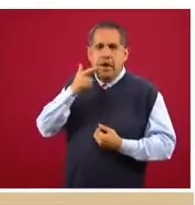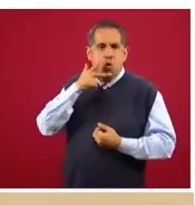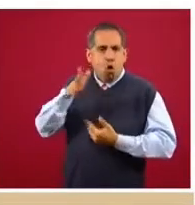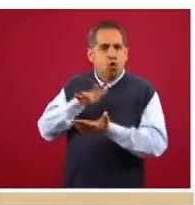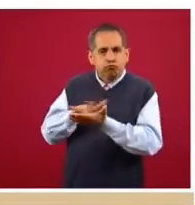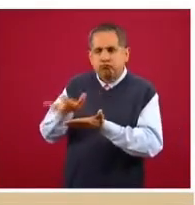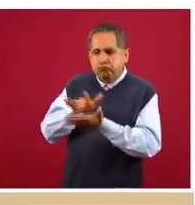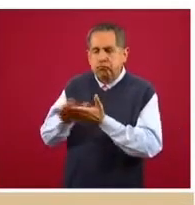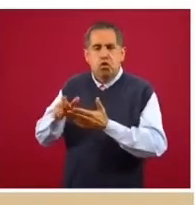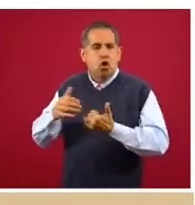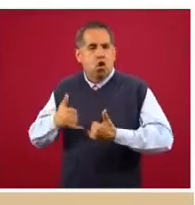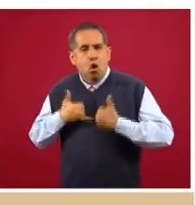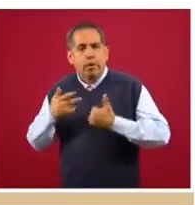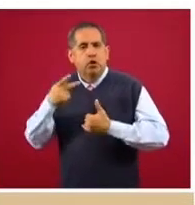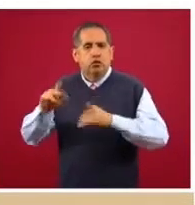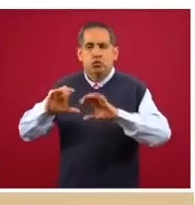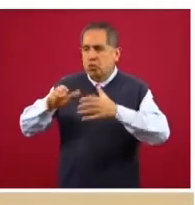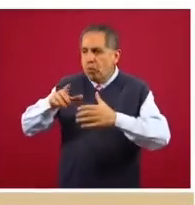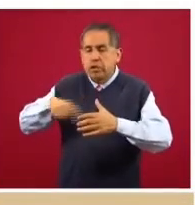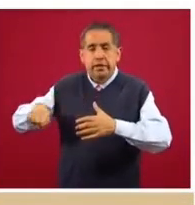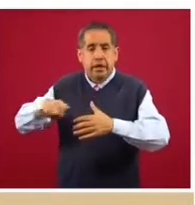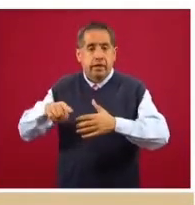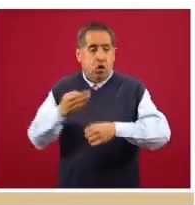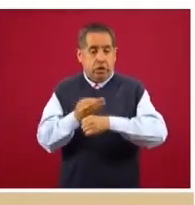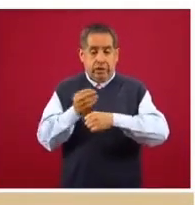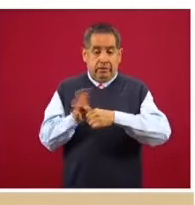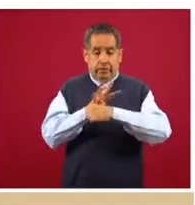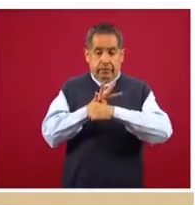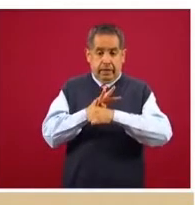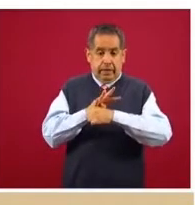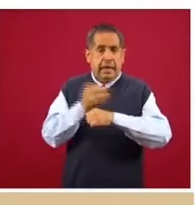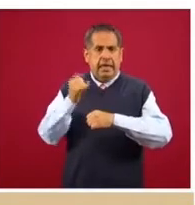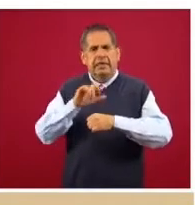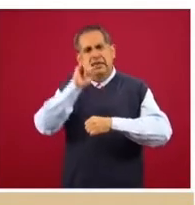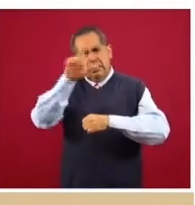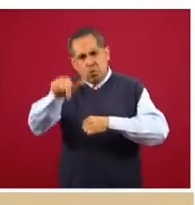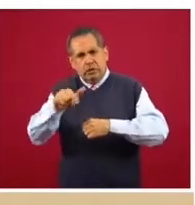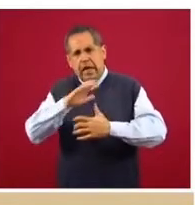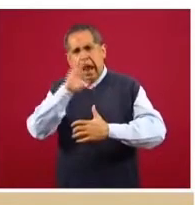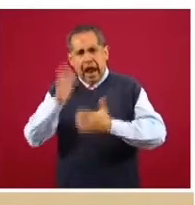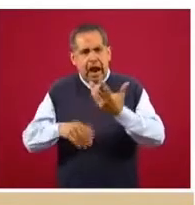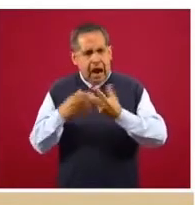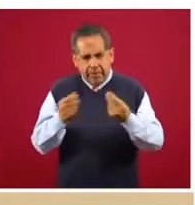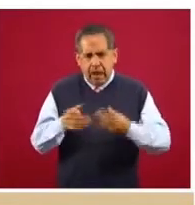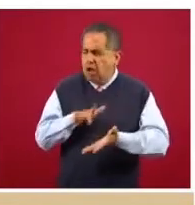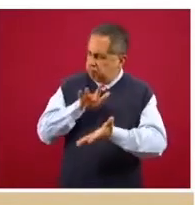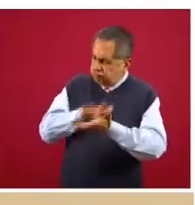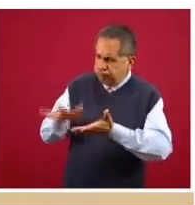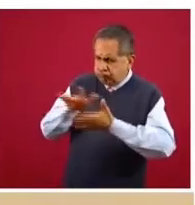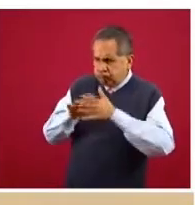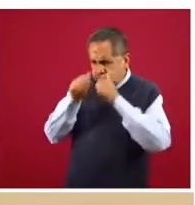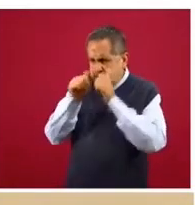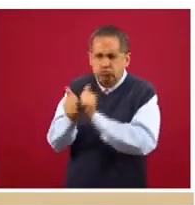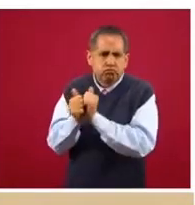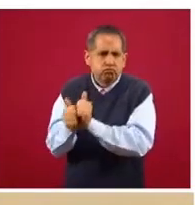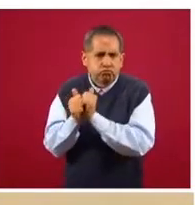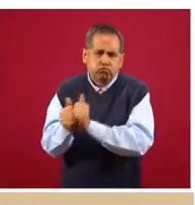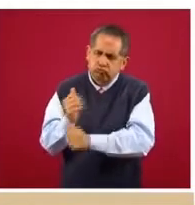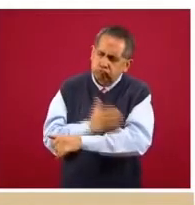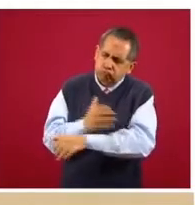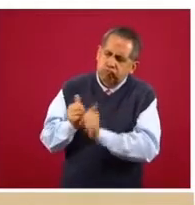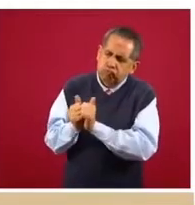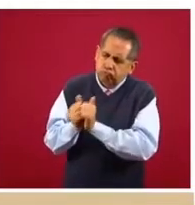y sus comunidades durante y post la contingencia derivada del